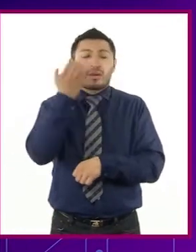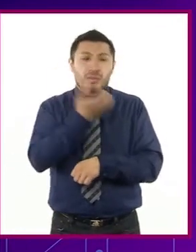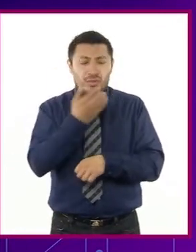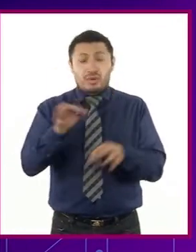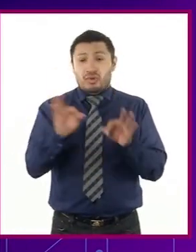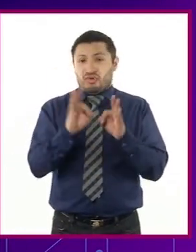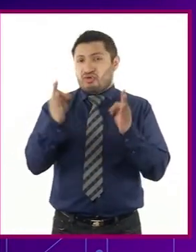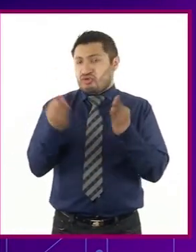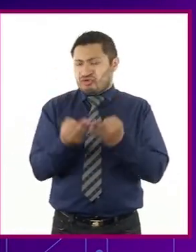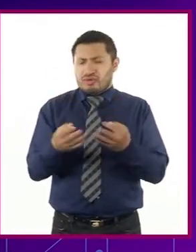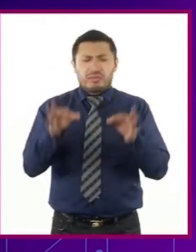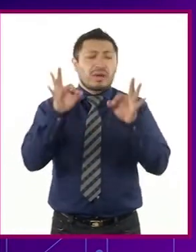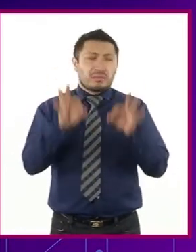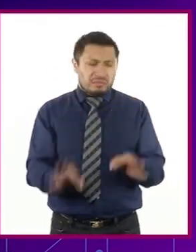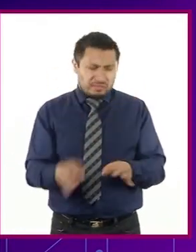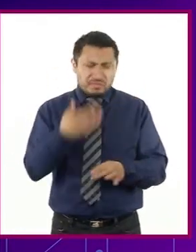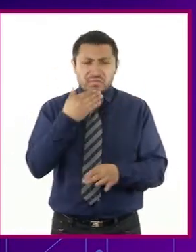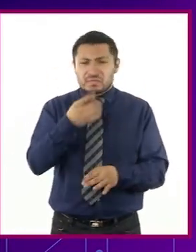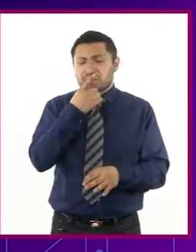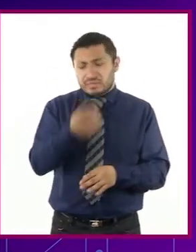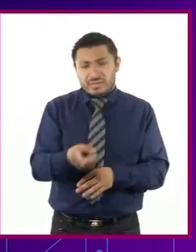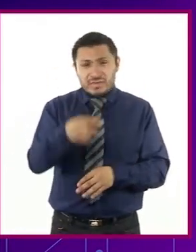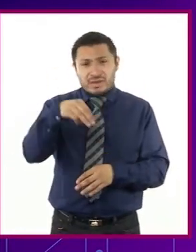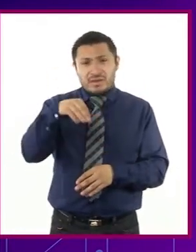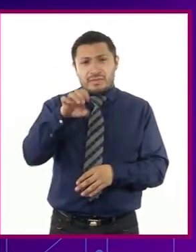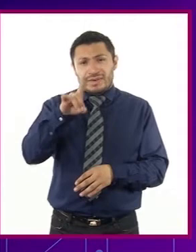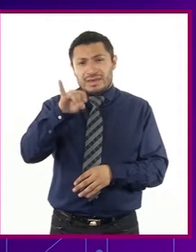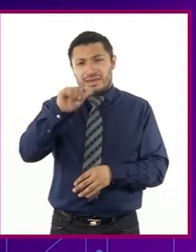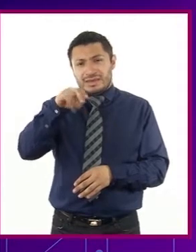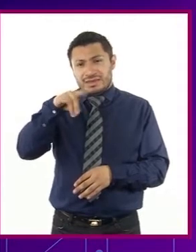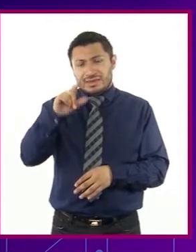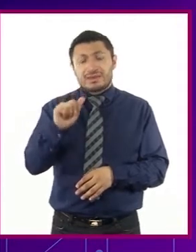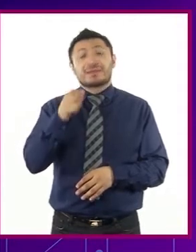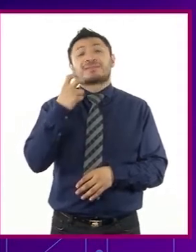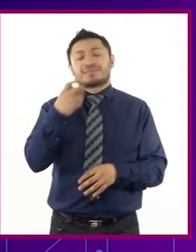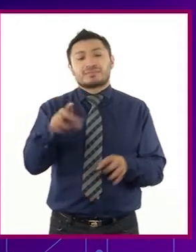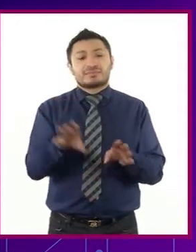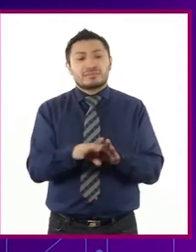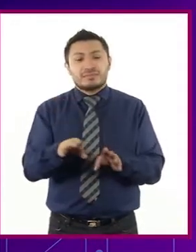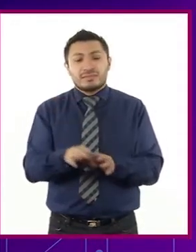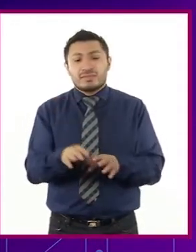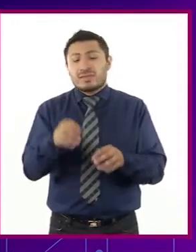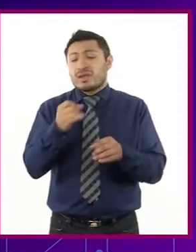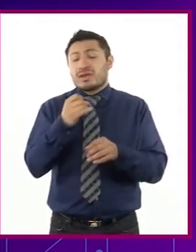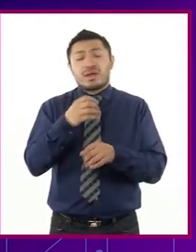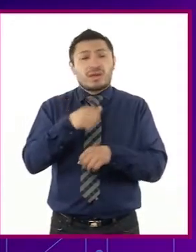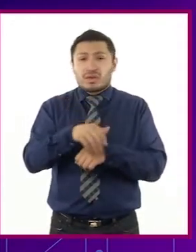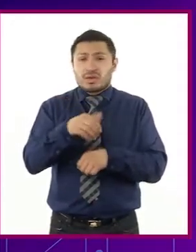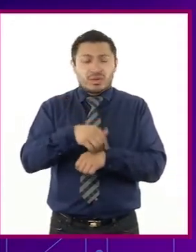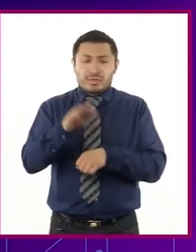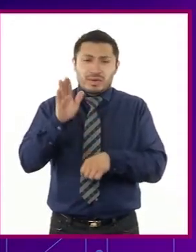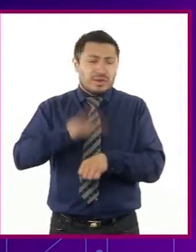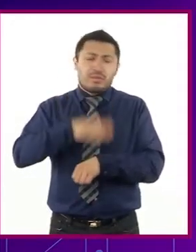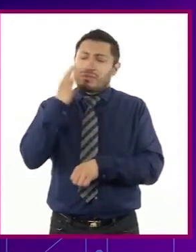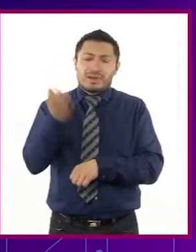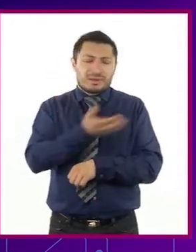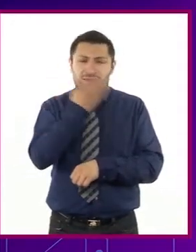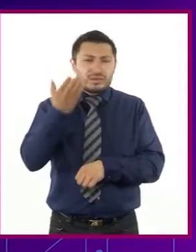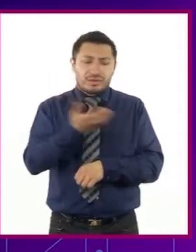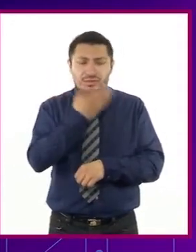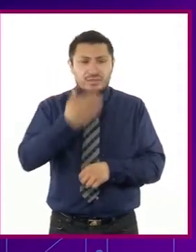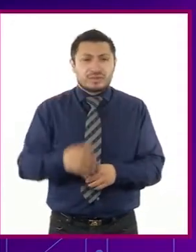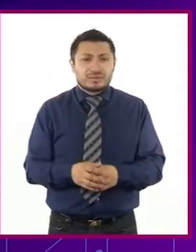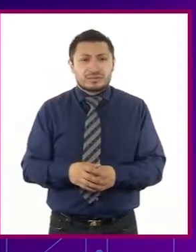estadísticamente apropiada de definir esta medida o parámetro es el dato que ocurre con mayor frecuencia y